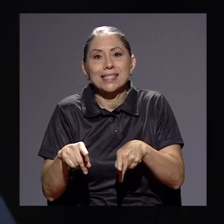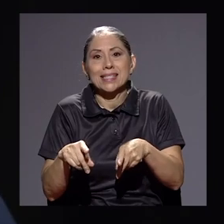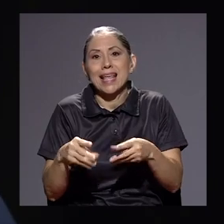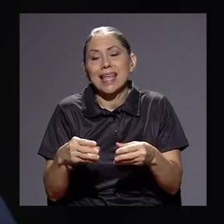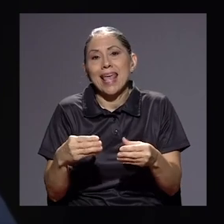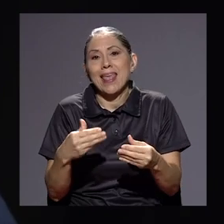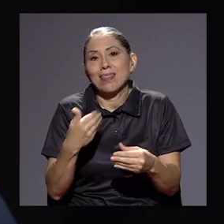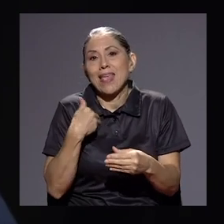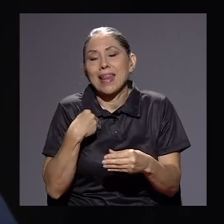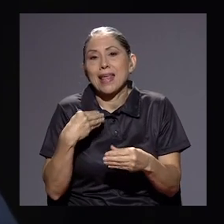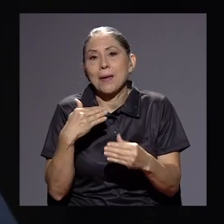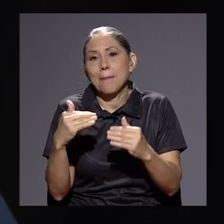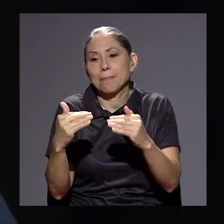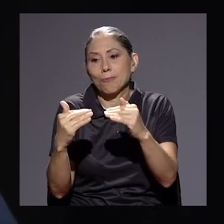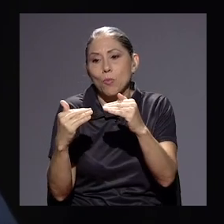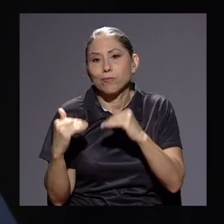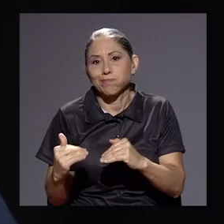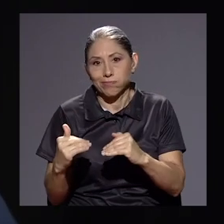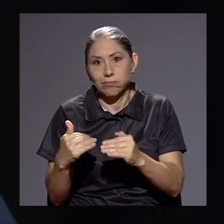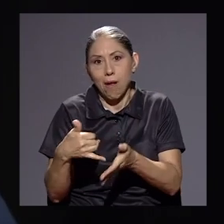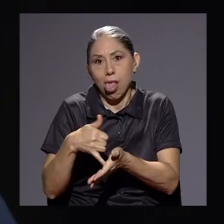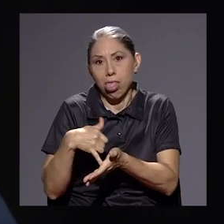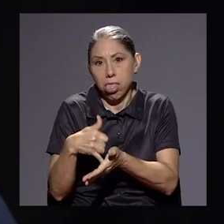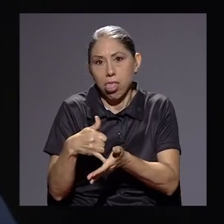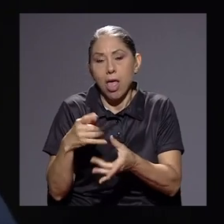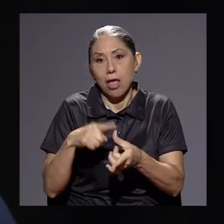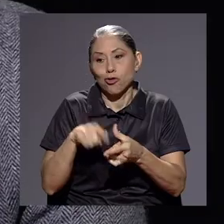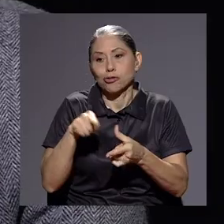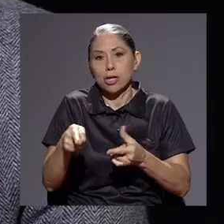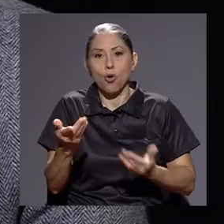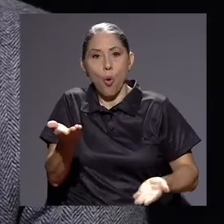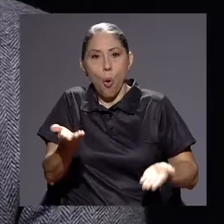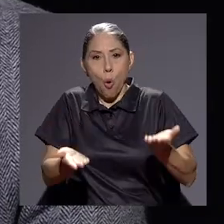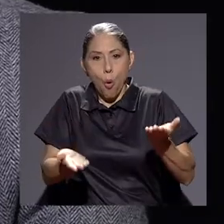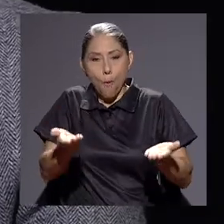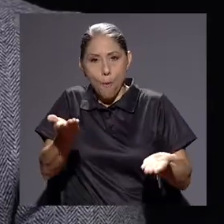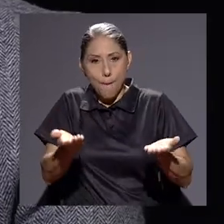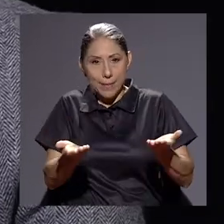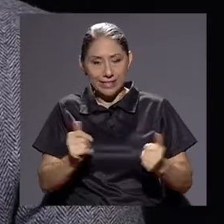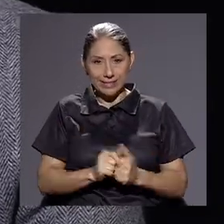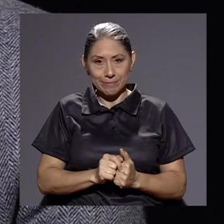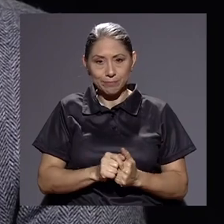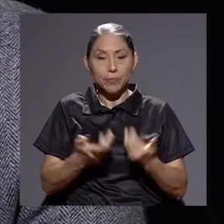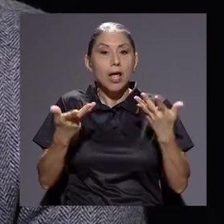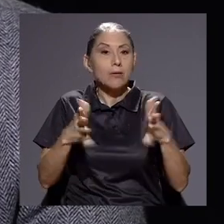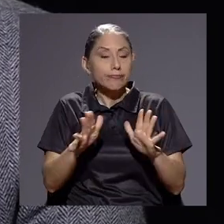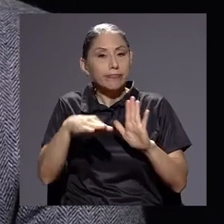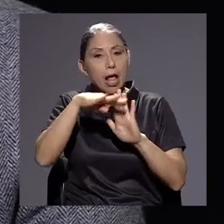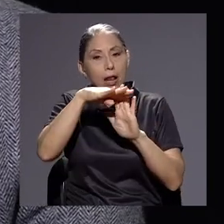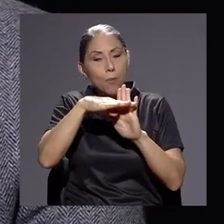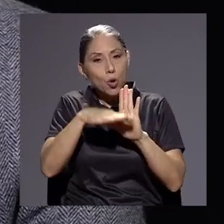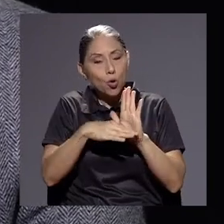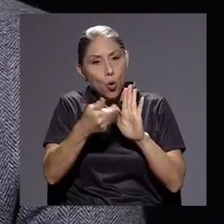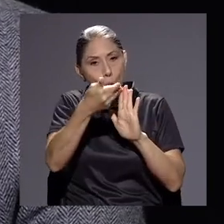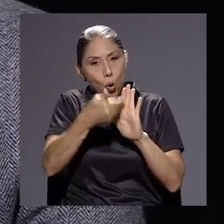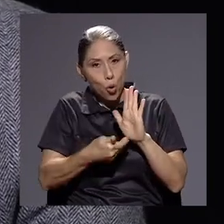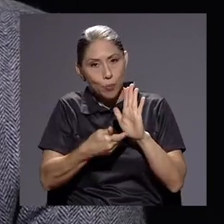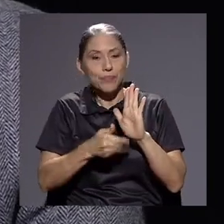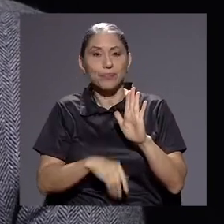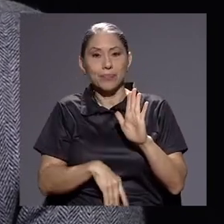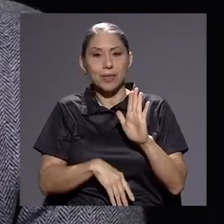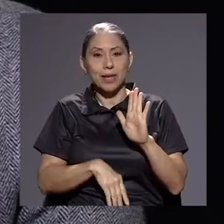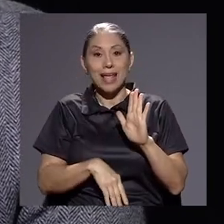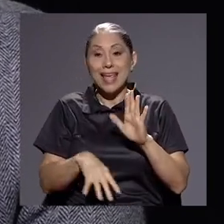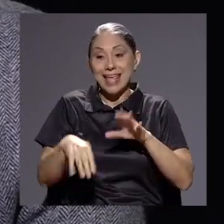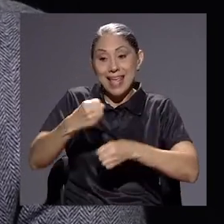eso de alguna manera compensa un poco ciertas cosas. Entonces, claro, el protocolo y